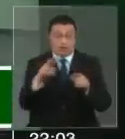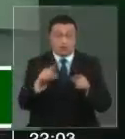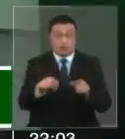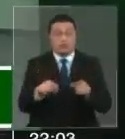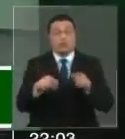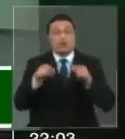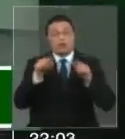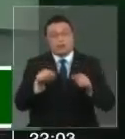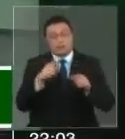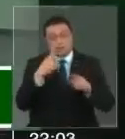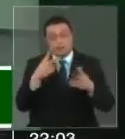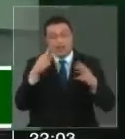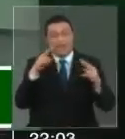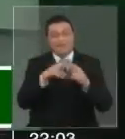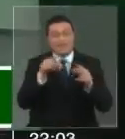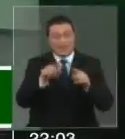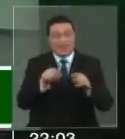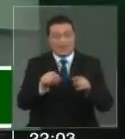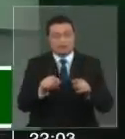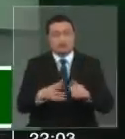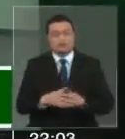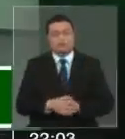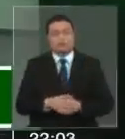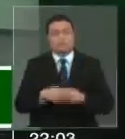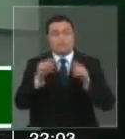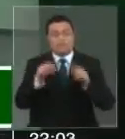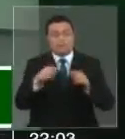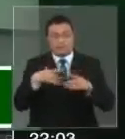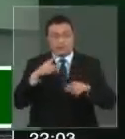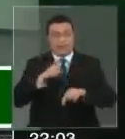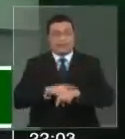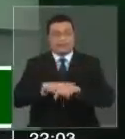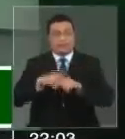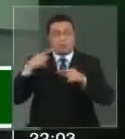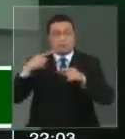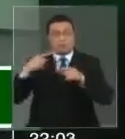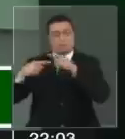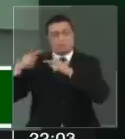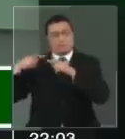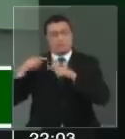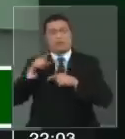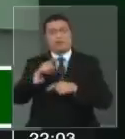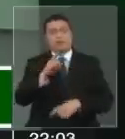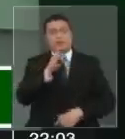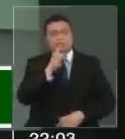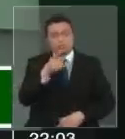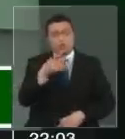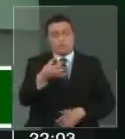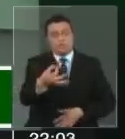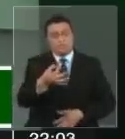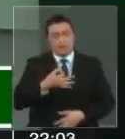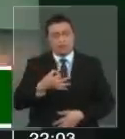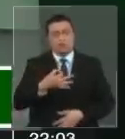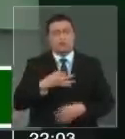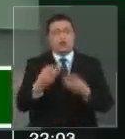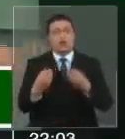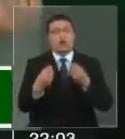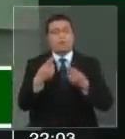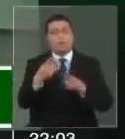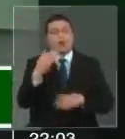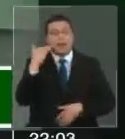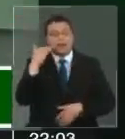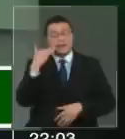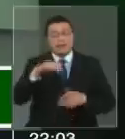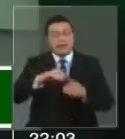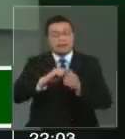más que con eso, quiero retroceder en el tiempo y que tú me cuentes ¿cómo era la niña que llegó